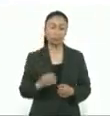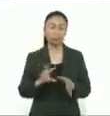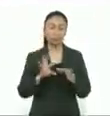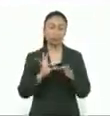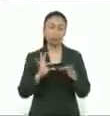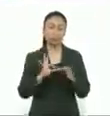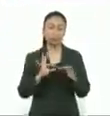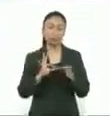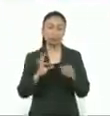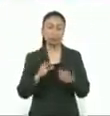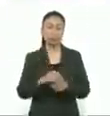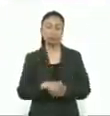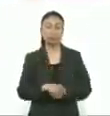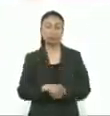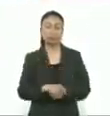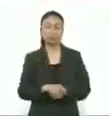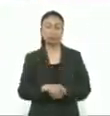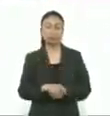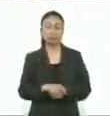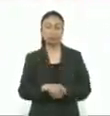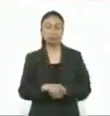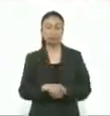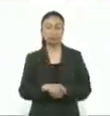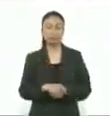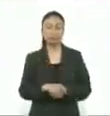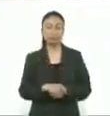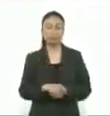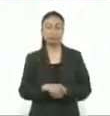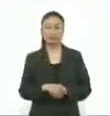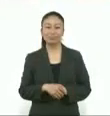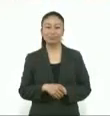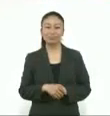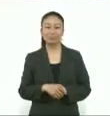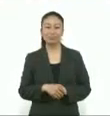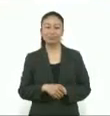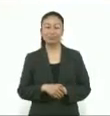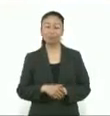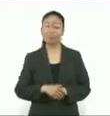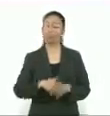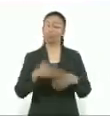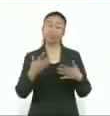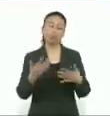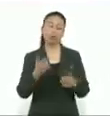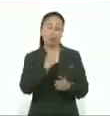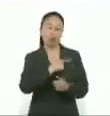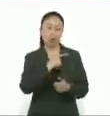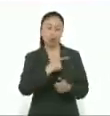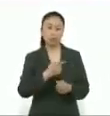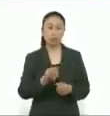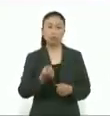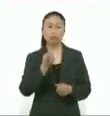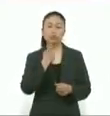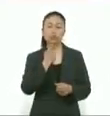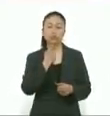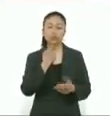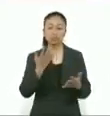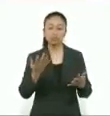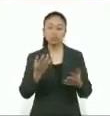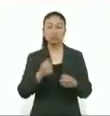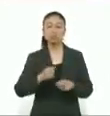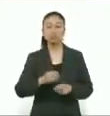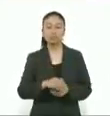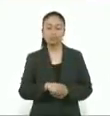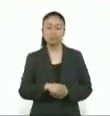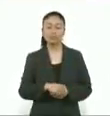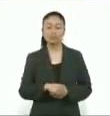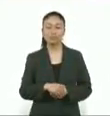Inguantal López Obrador. Es un honor estar con Obrador. Eso quiere decir en